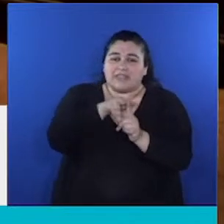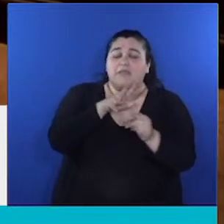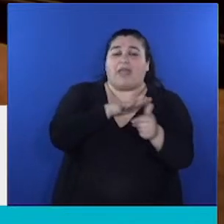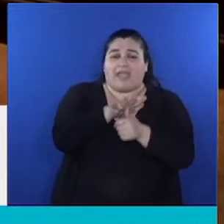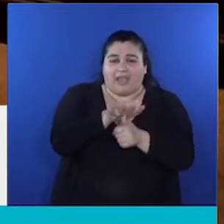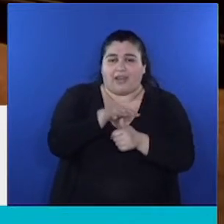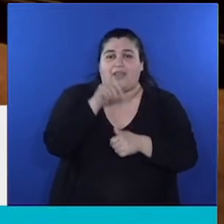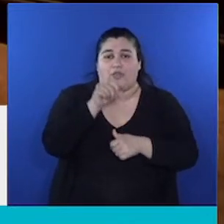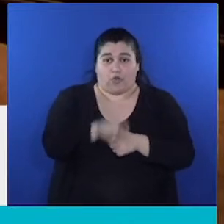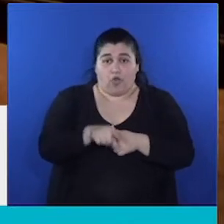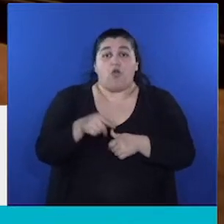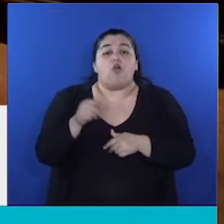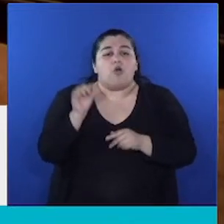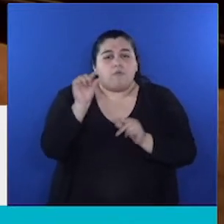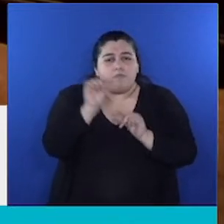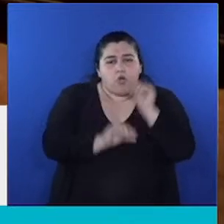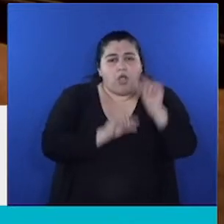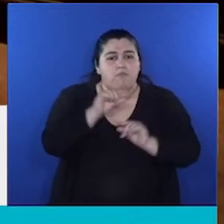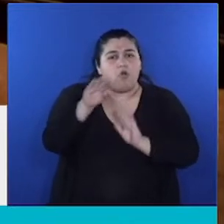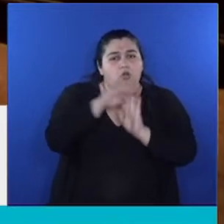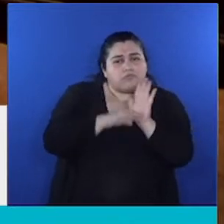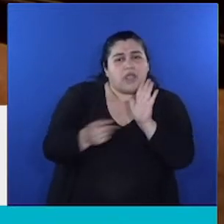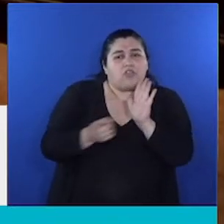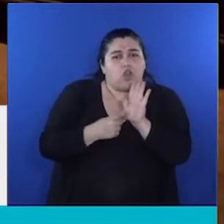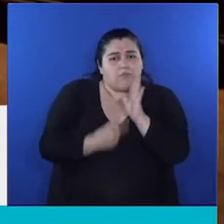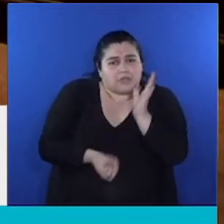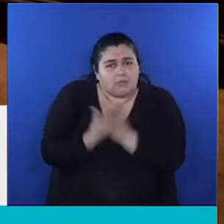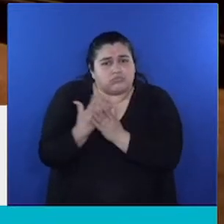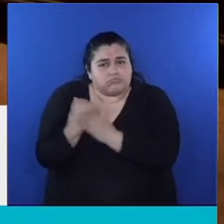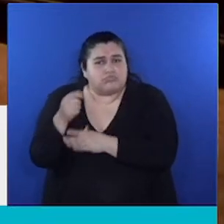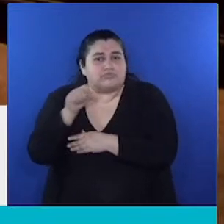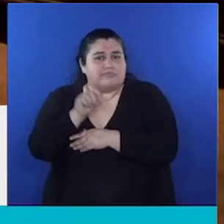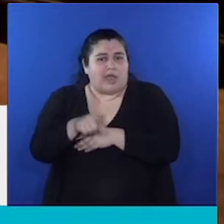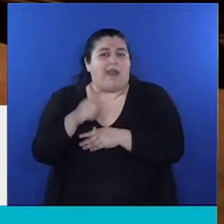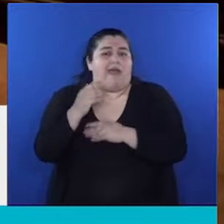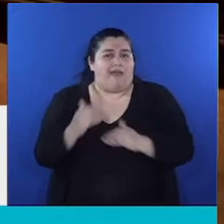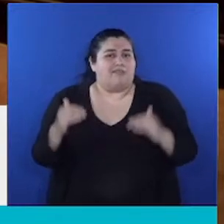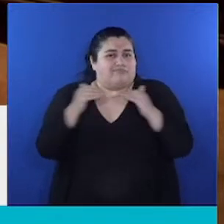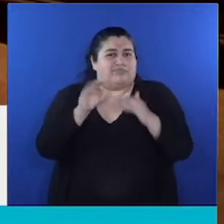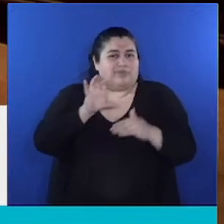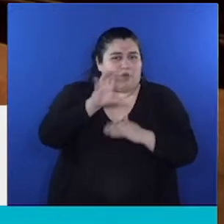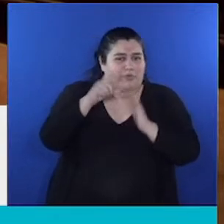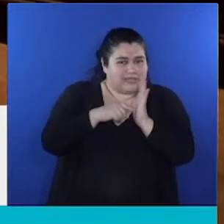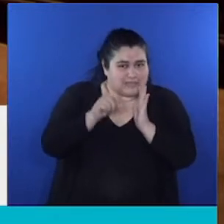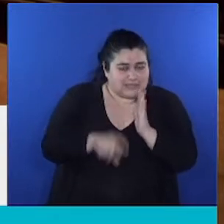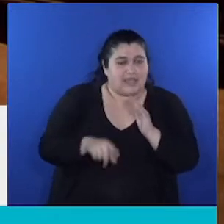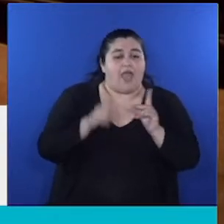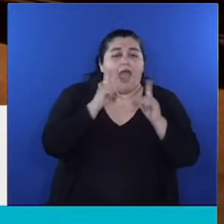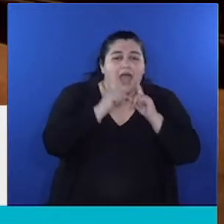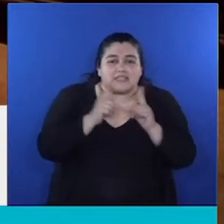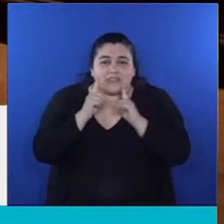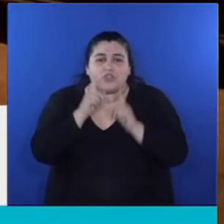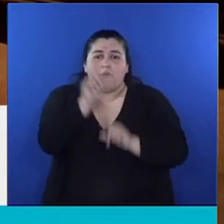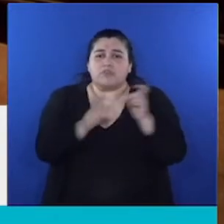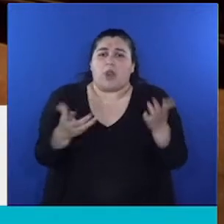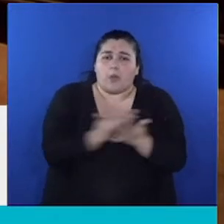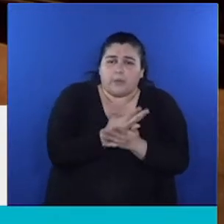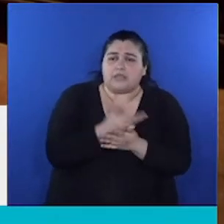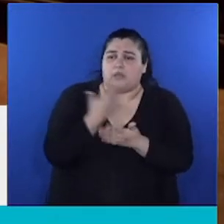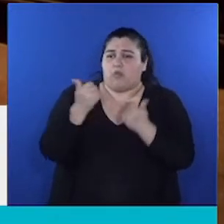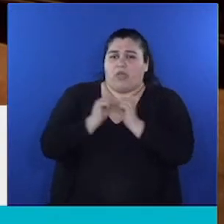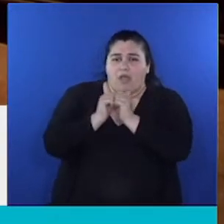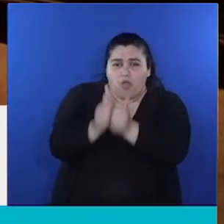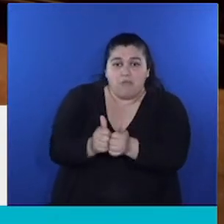que realmente está a la altura de una provincia como la nuestra, para poder asistir a las víctimas, para poder acompañar, nos va a poner realmente en una